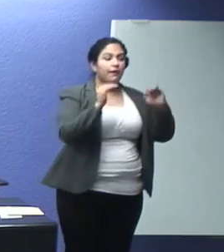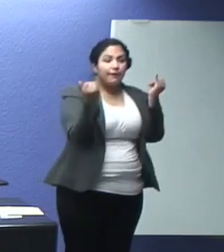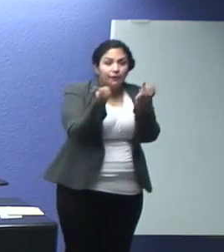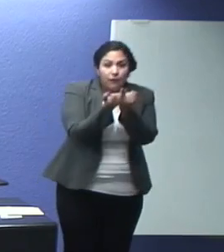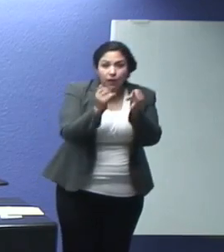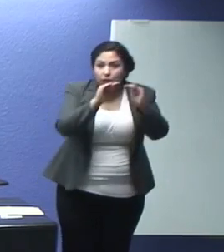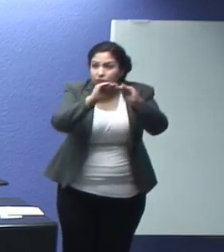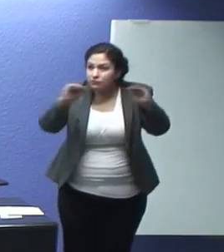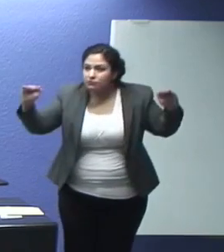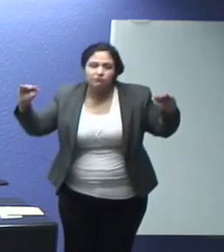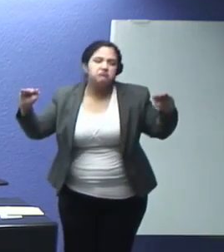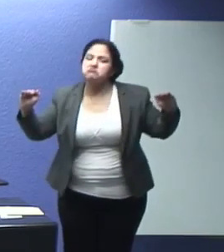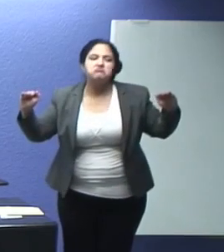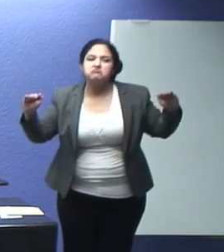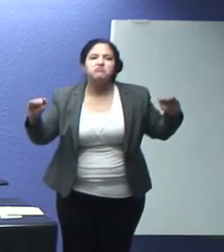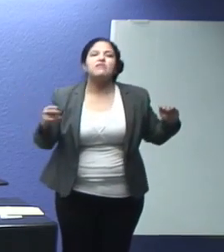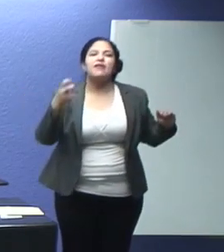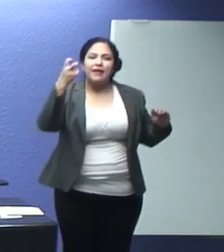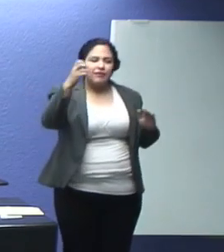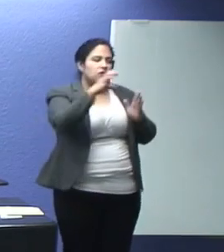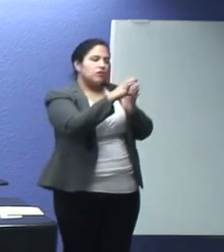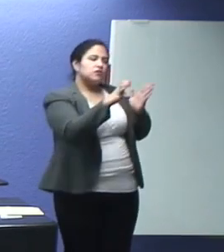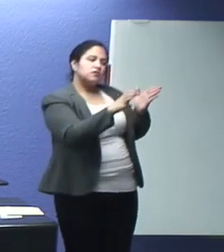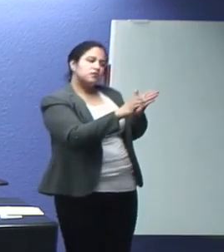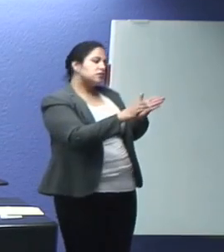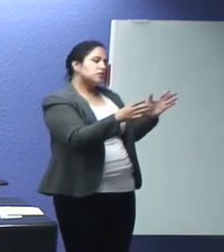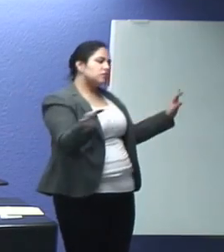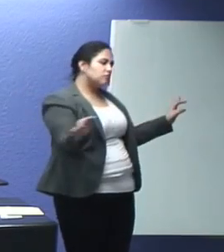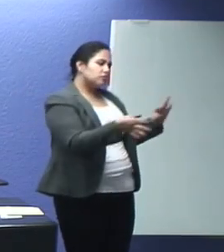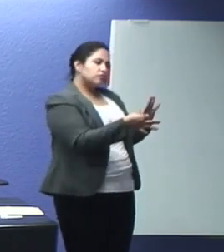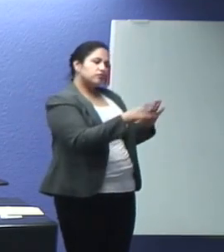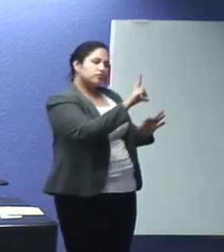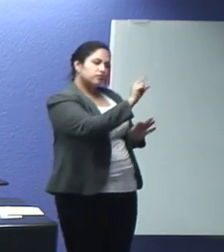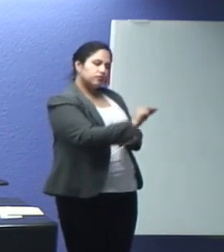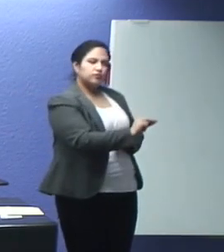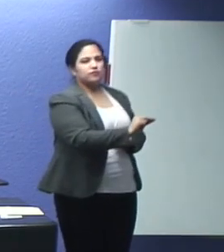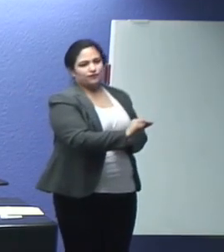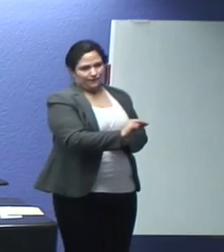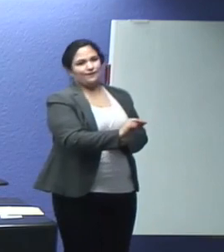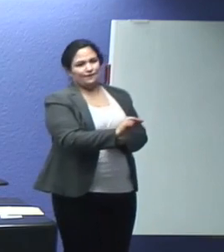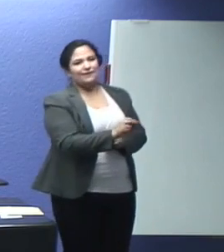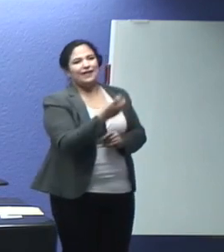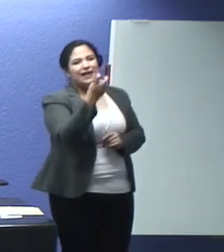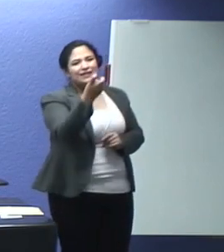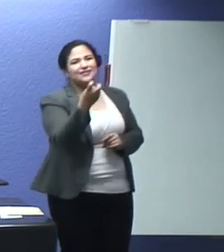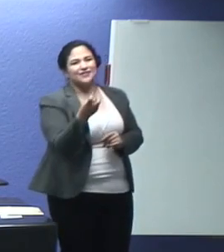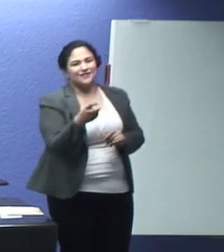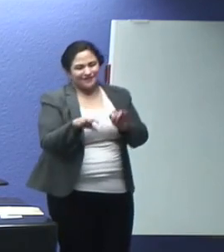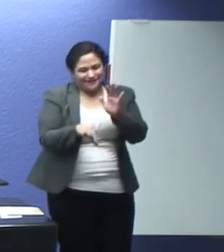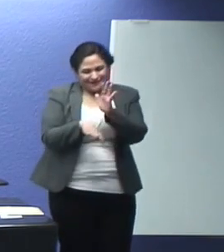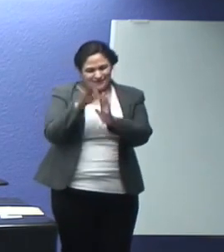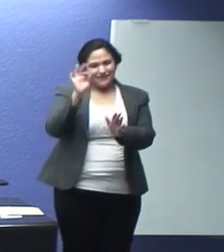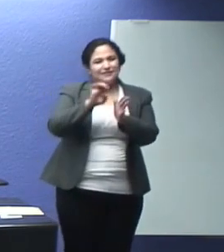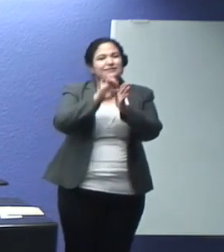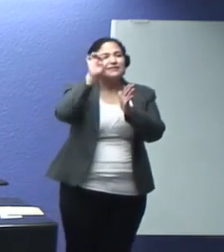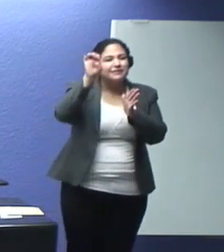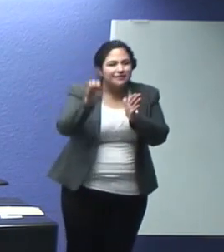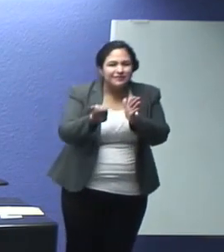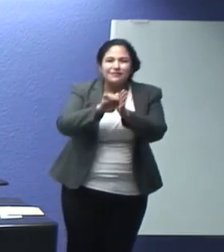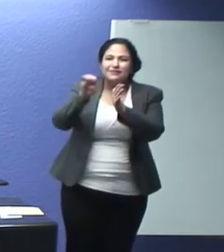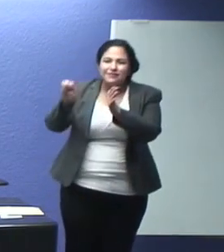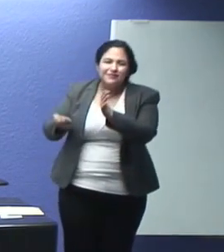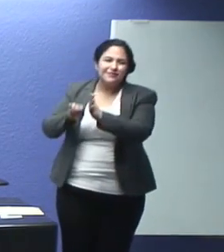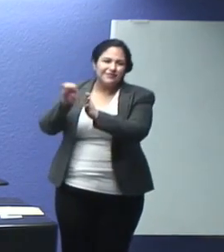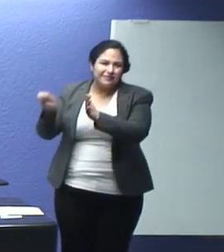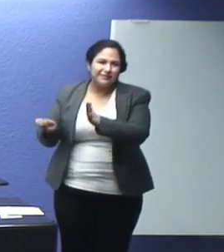Entonces, determinó la inconstitucionalidad de ese numeral. Entonces, es un ejemplo de, al final del día, cómo este tipo de